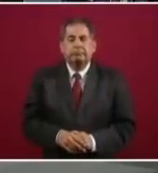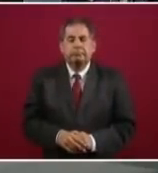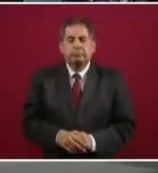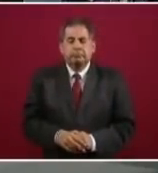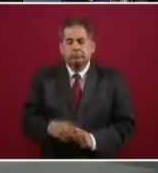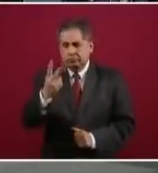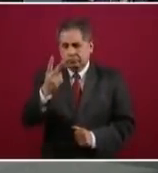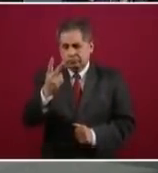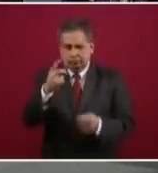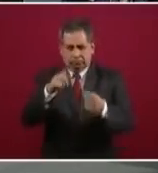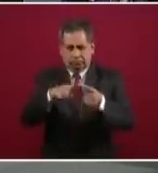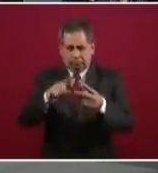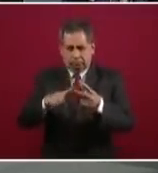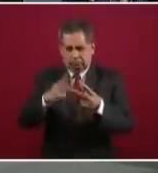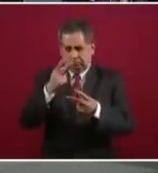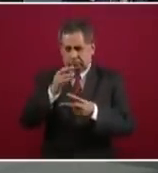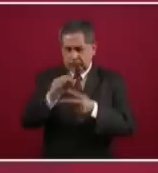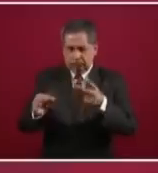Dos más, ¿no?